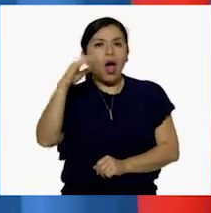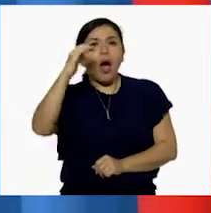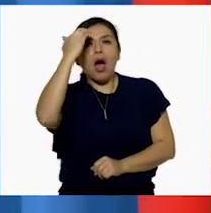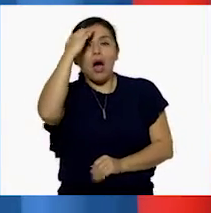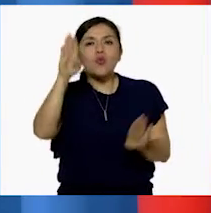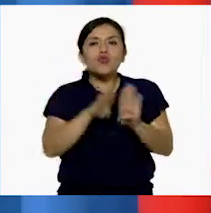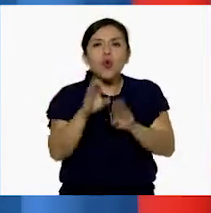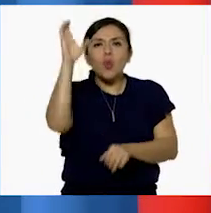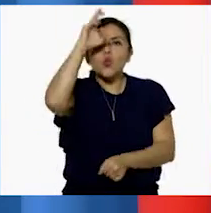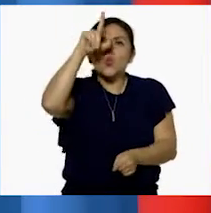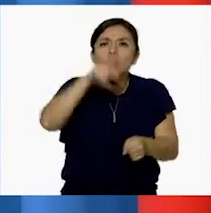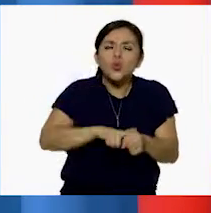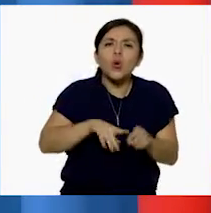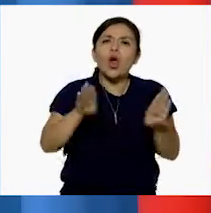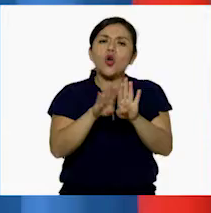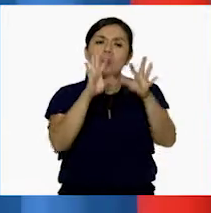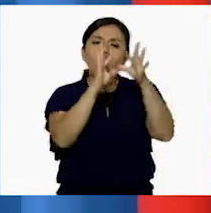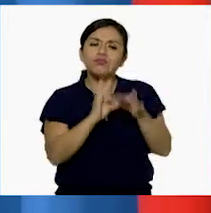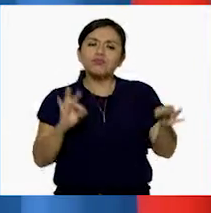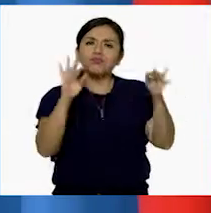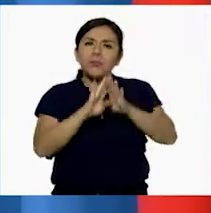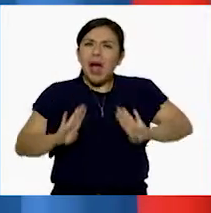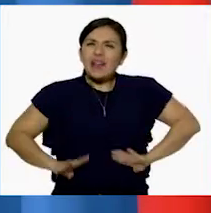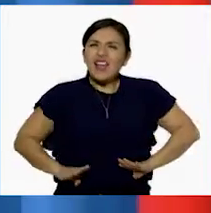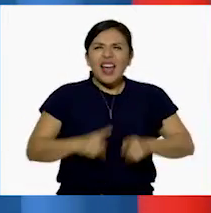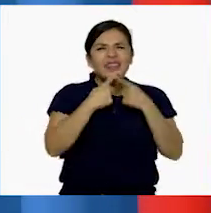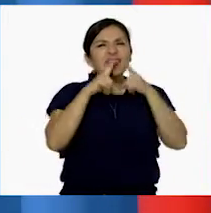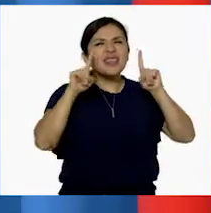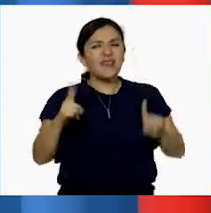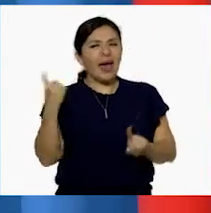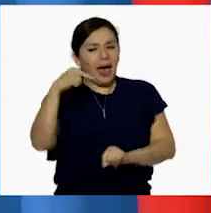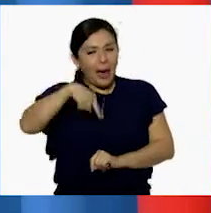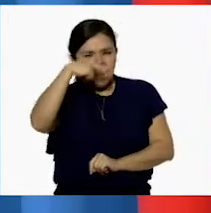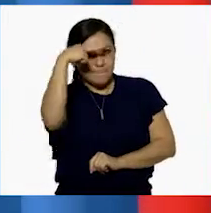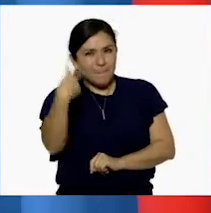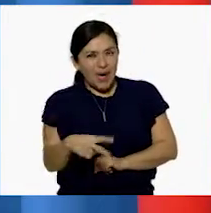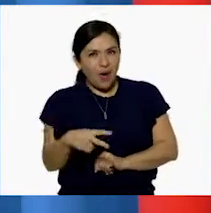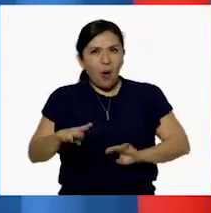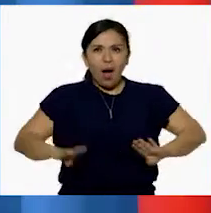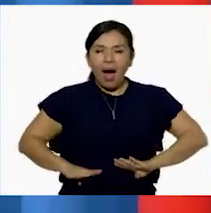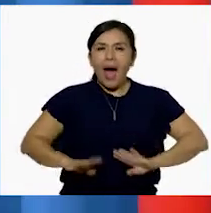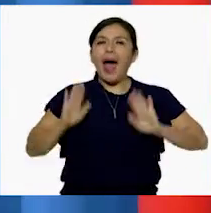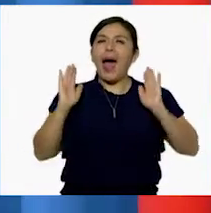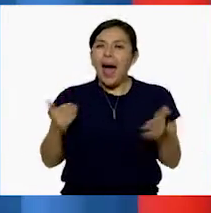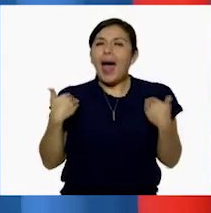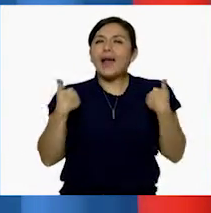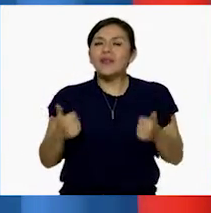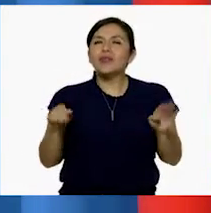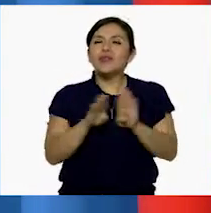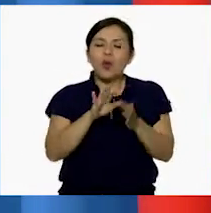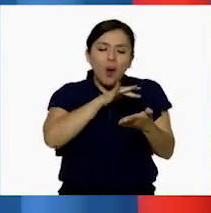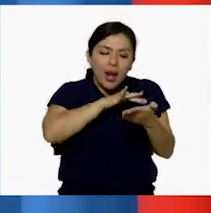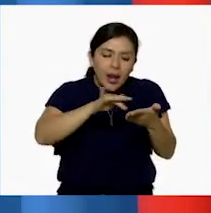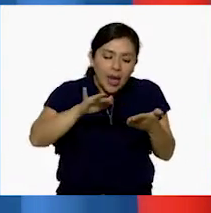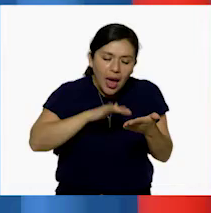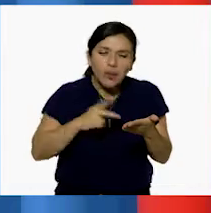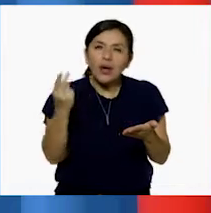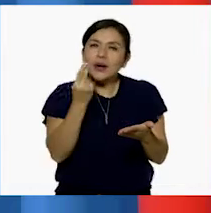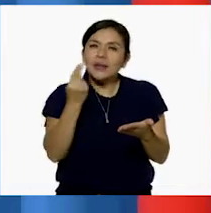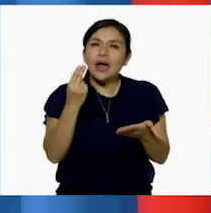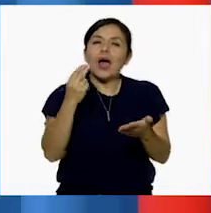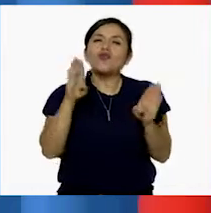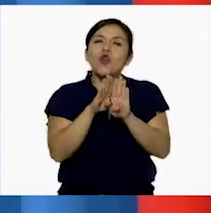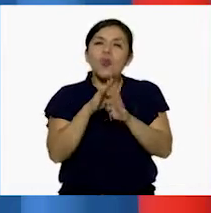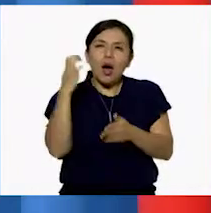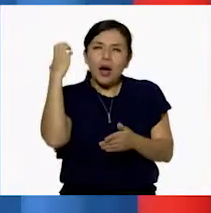de expresión y formas de ser de la lengua distintos a los nuestros, y reflexionamos sobre la lectura y el análisis de esta